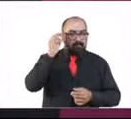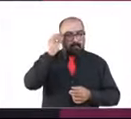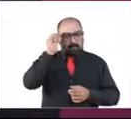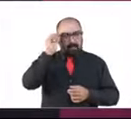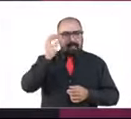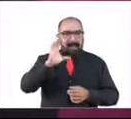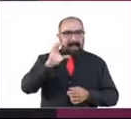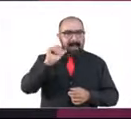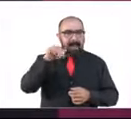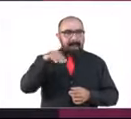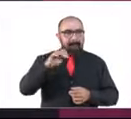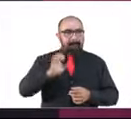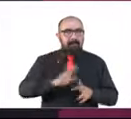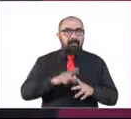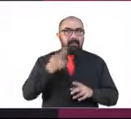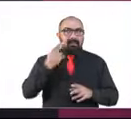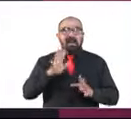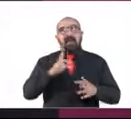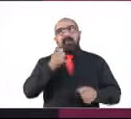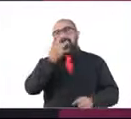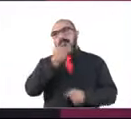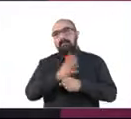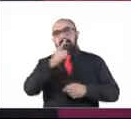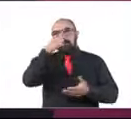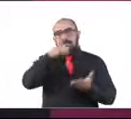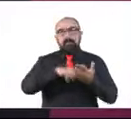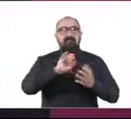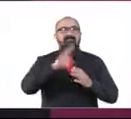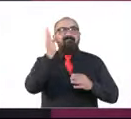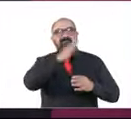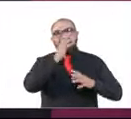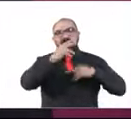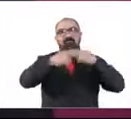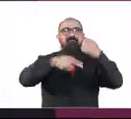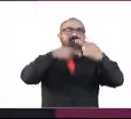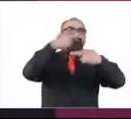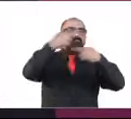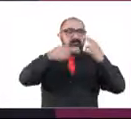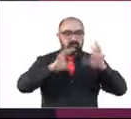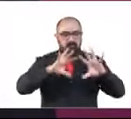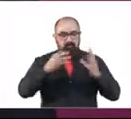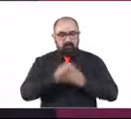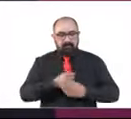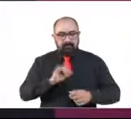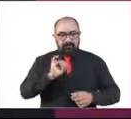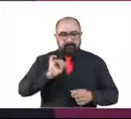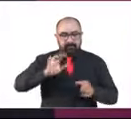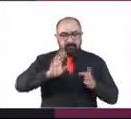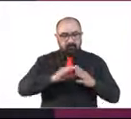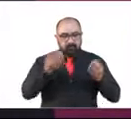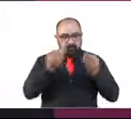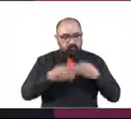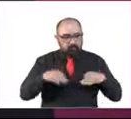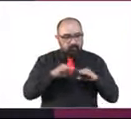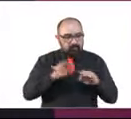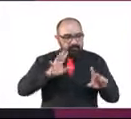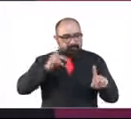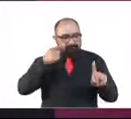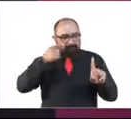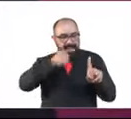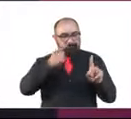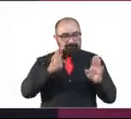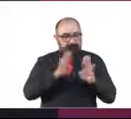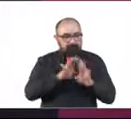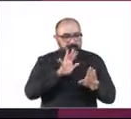contaminación, ¿no? Que el hoyo no circula y no sé qué más. Pero bueno, sí, lo interesante y aplica bien en